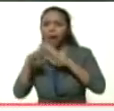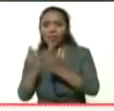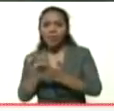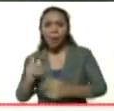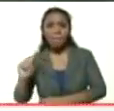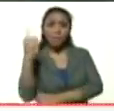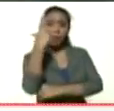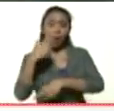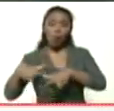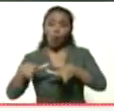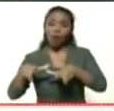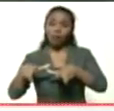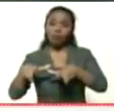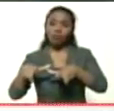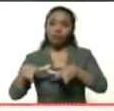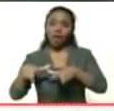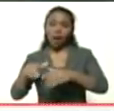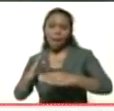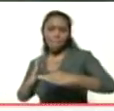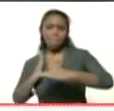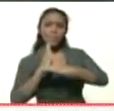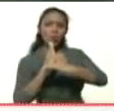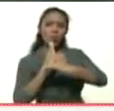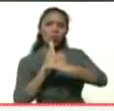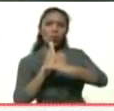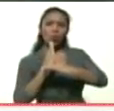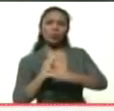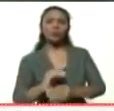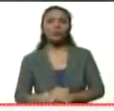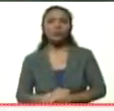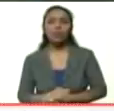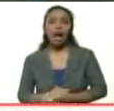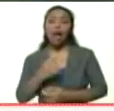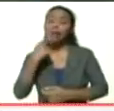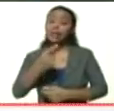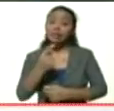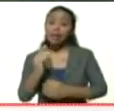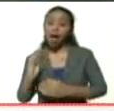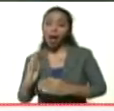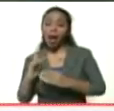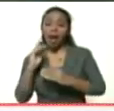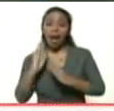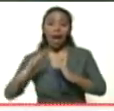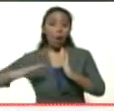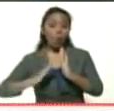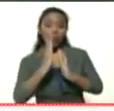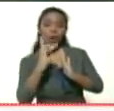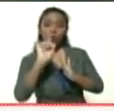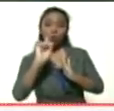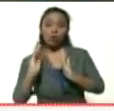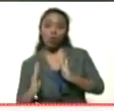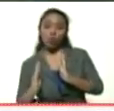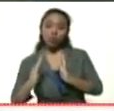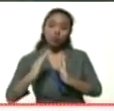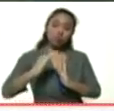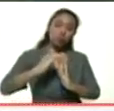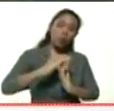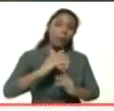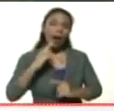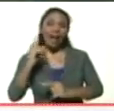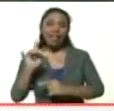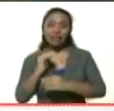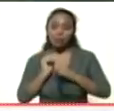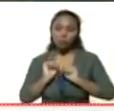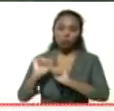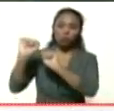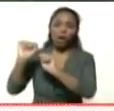lugar, la contención, es decir, el aplanamiento de la curva para evitar que aparezca un